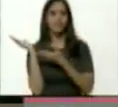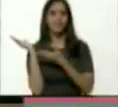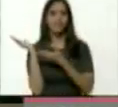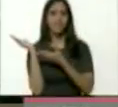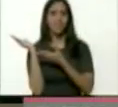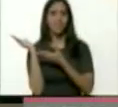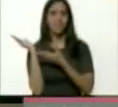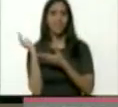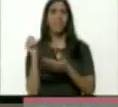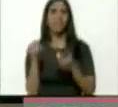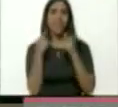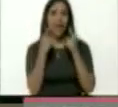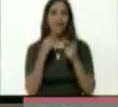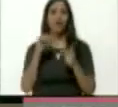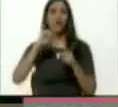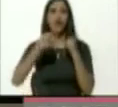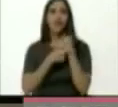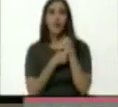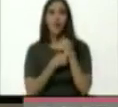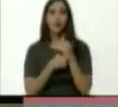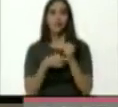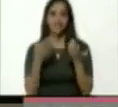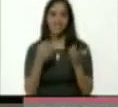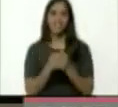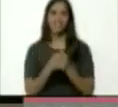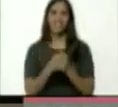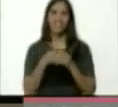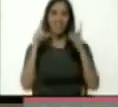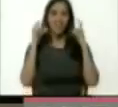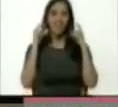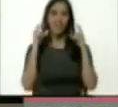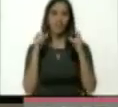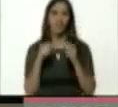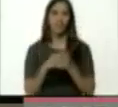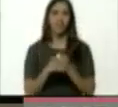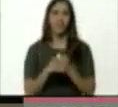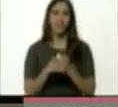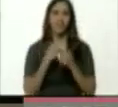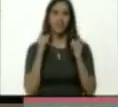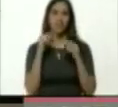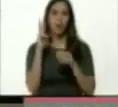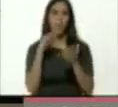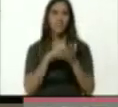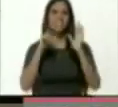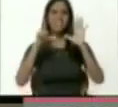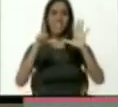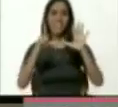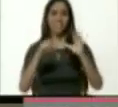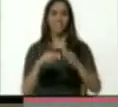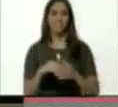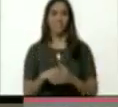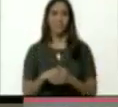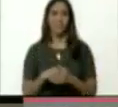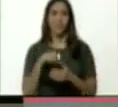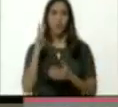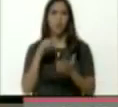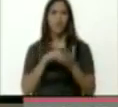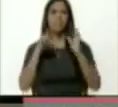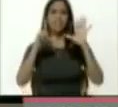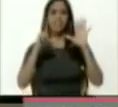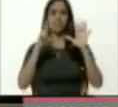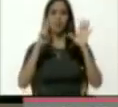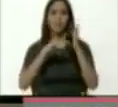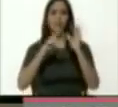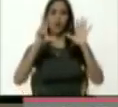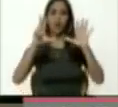bozo, Juan Guaidó, déjatelo crecer. ¿Cuándo esa foto? ¿Cuándo esa foto? Esa foto es como el 2007, ¿oíste? 2007-2008. ¿Quién son esas